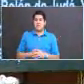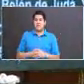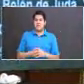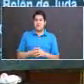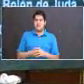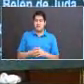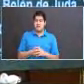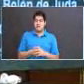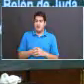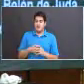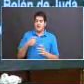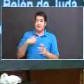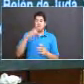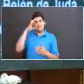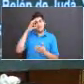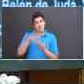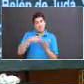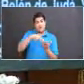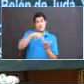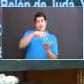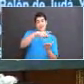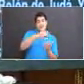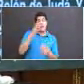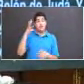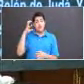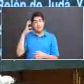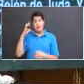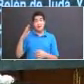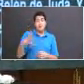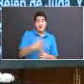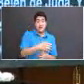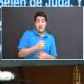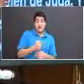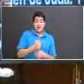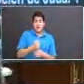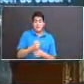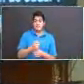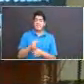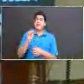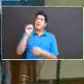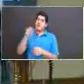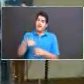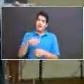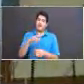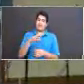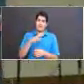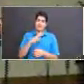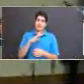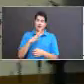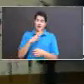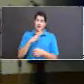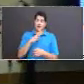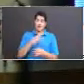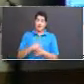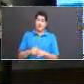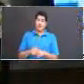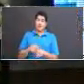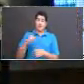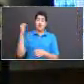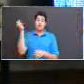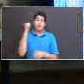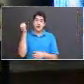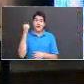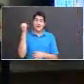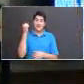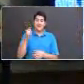Yo creí que en el camino los iban a agarrar los ladrones. El que sí tuvo esa suerte, fíjese lo que estoy diciendo. El que